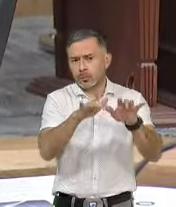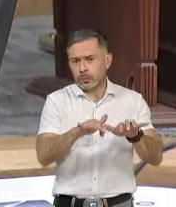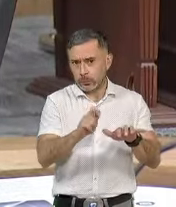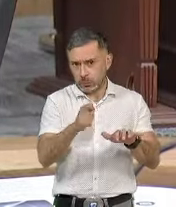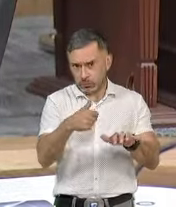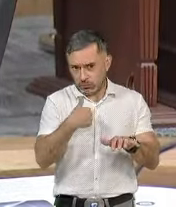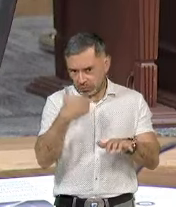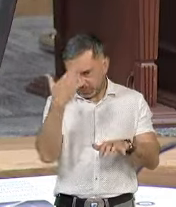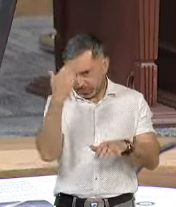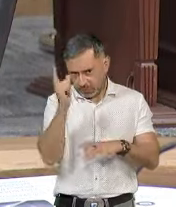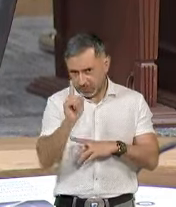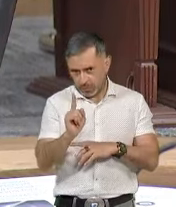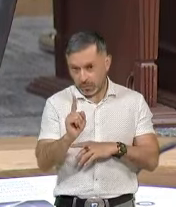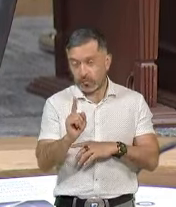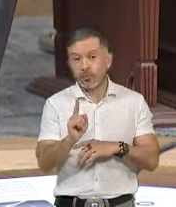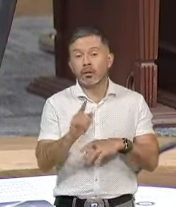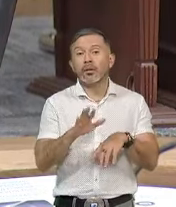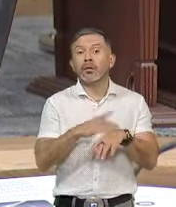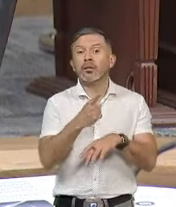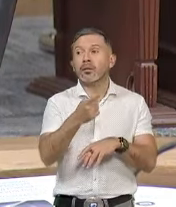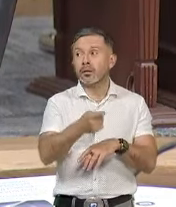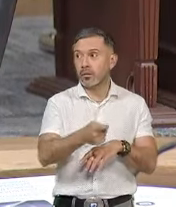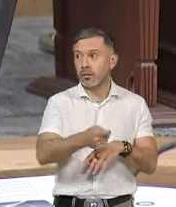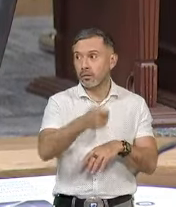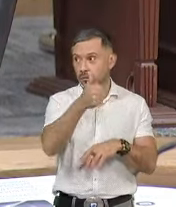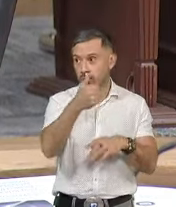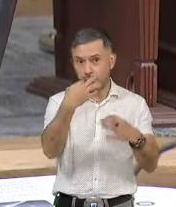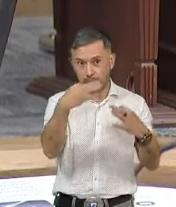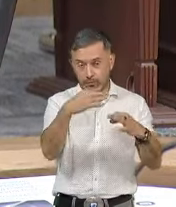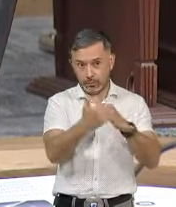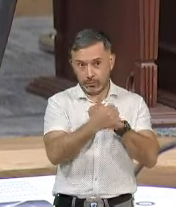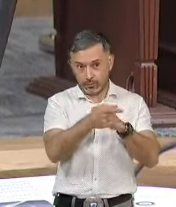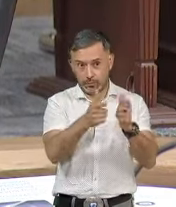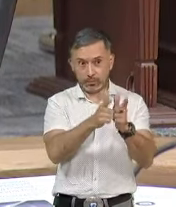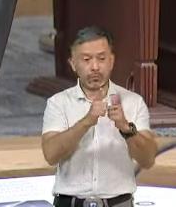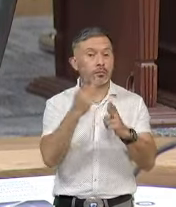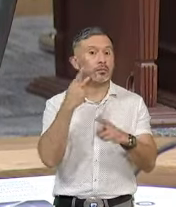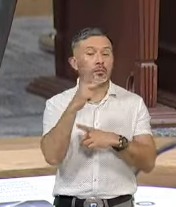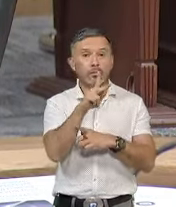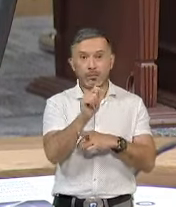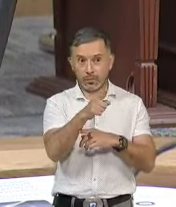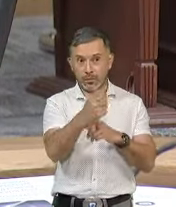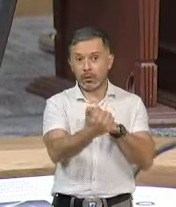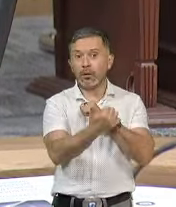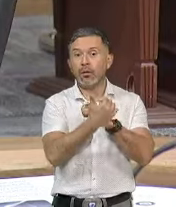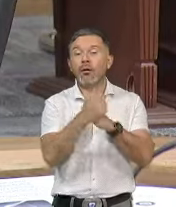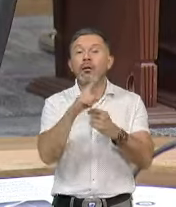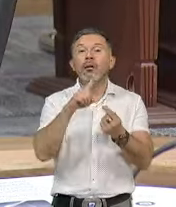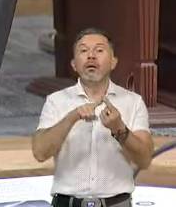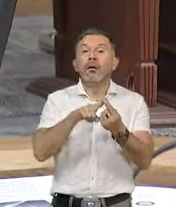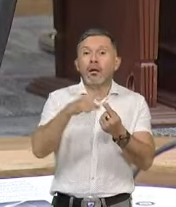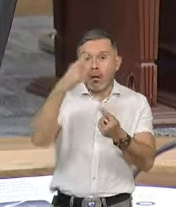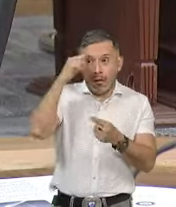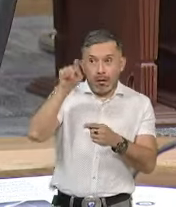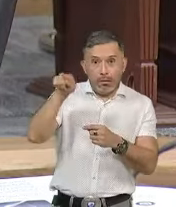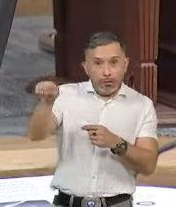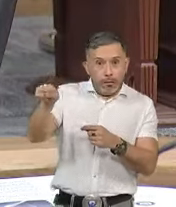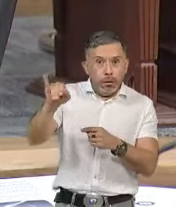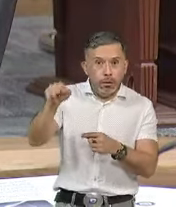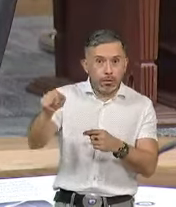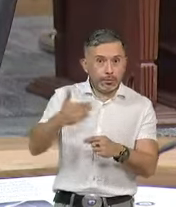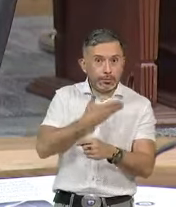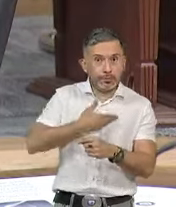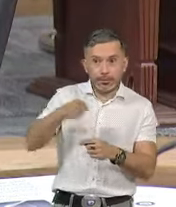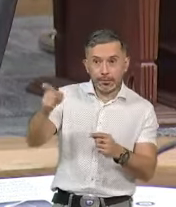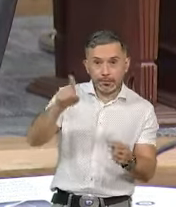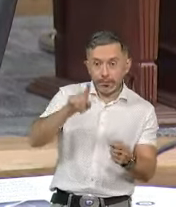conocía Porque esa primera solicitud que hizo el partido del trabajo estuvo dirigido a la presidencia de este consejo